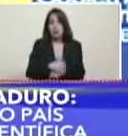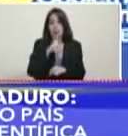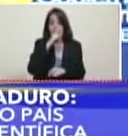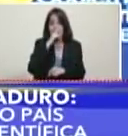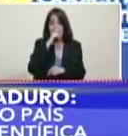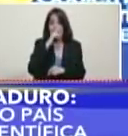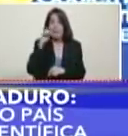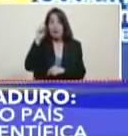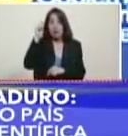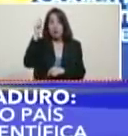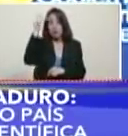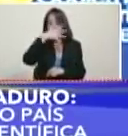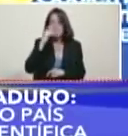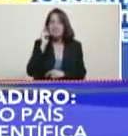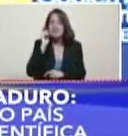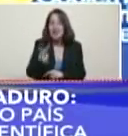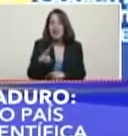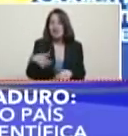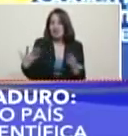nota